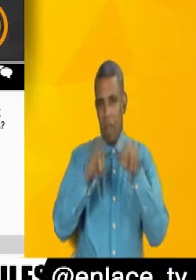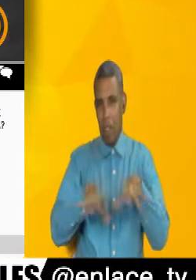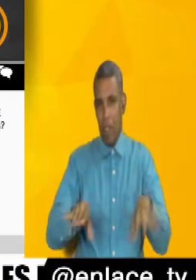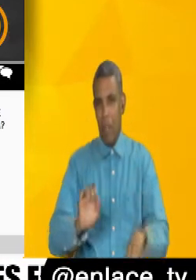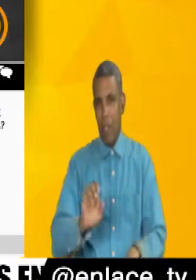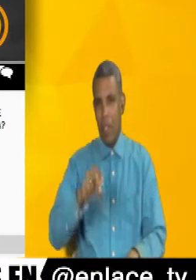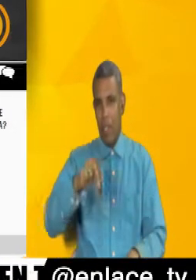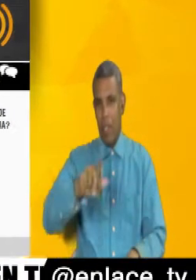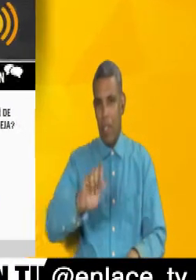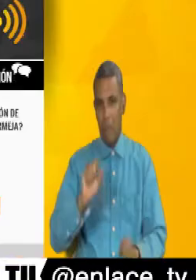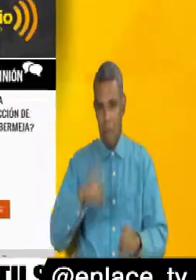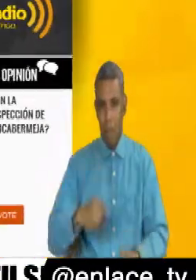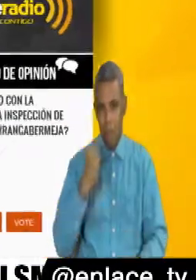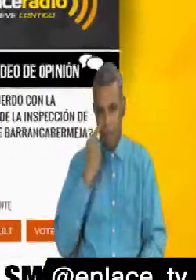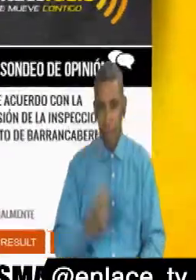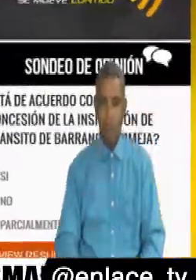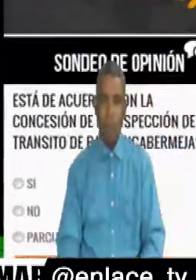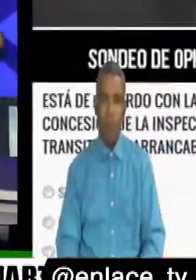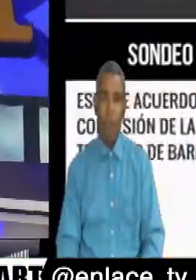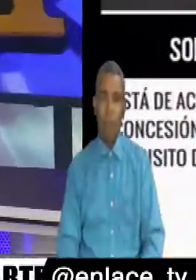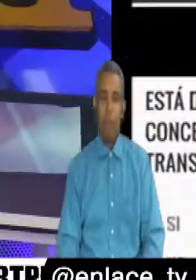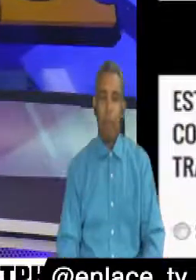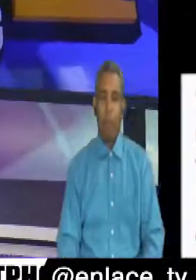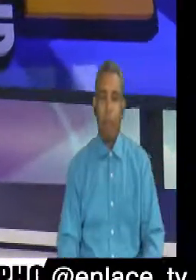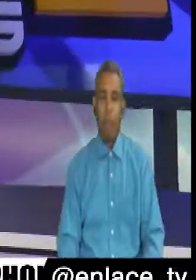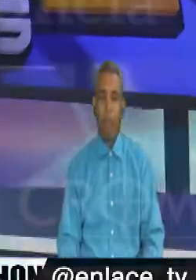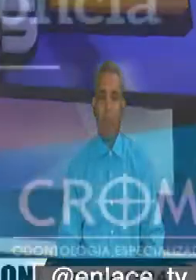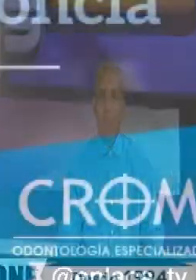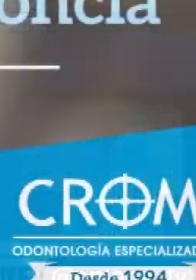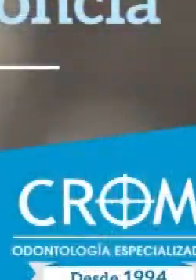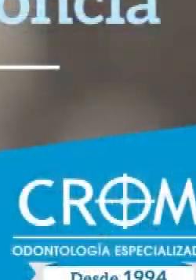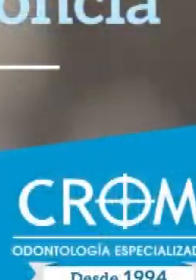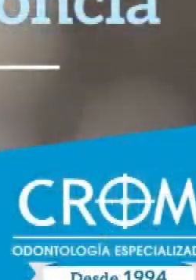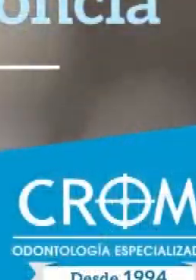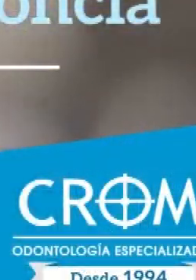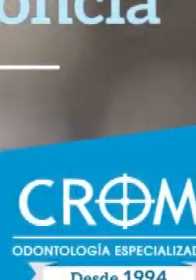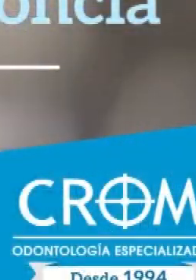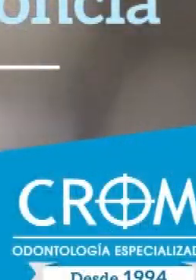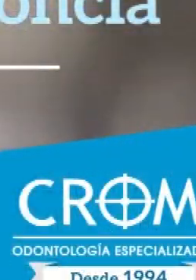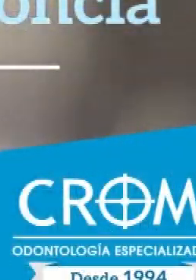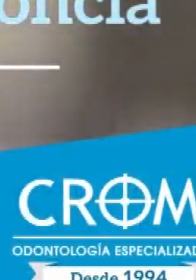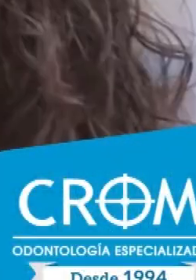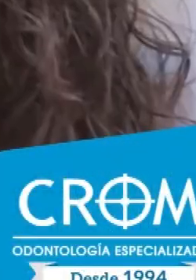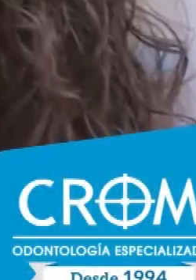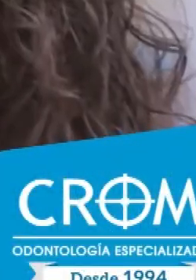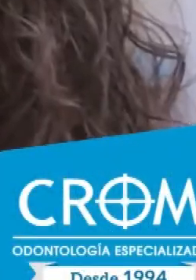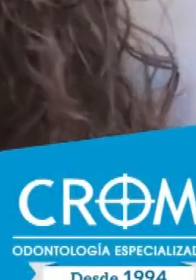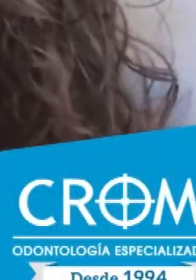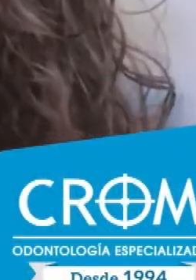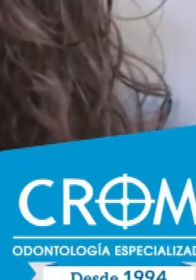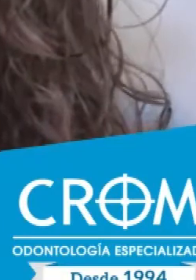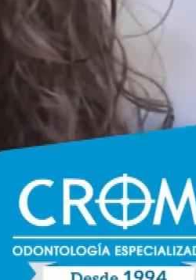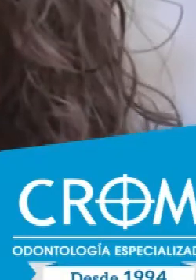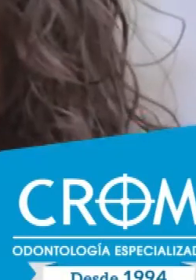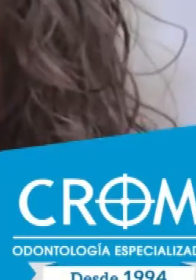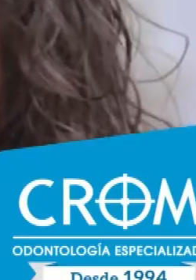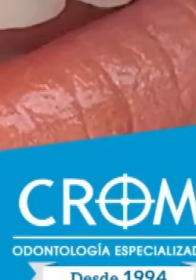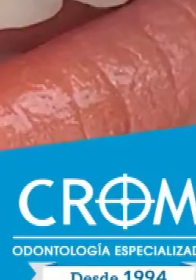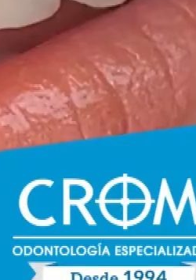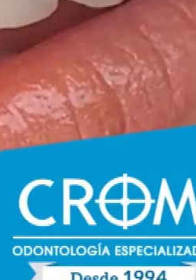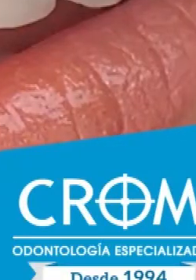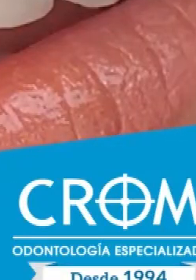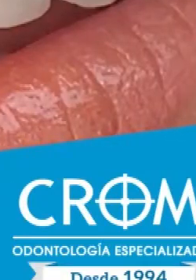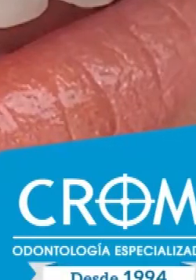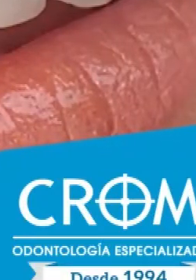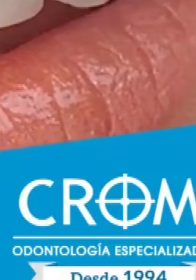www.enlacetelevisión.com. Visítenos. Si quiere que no se note su ortodoncia, los brackets transparentes son para usted. Más estética con